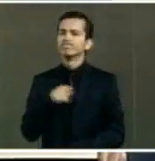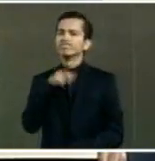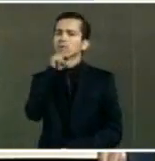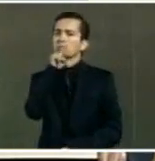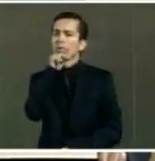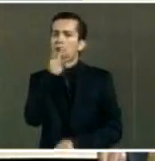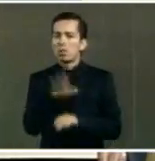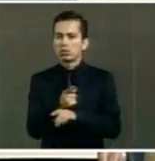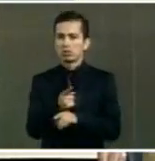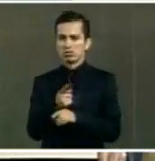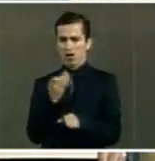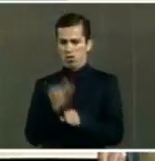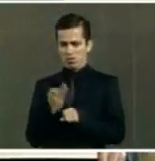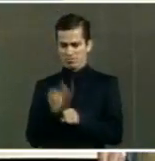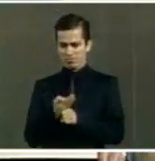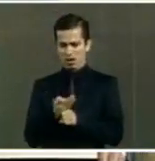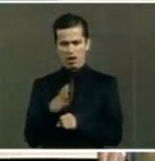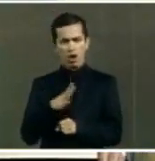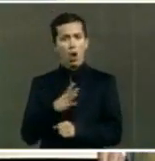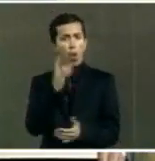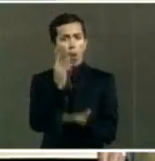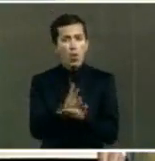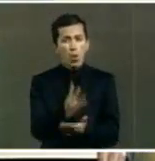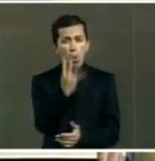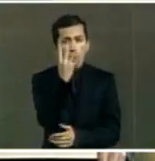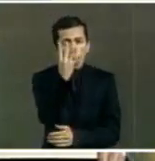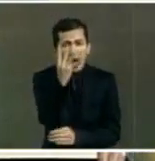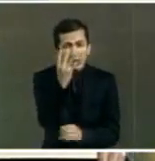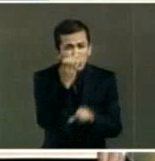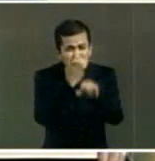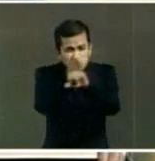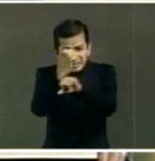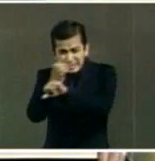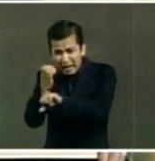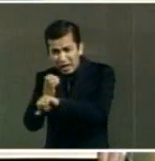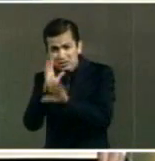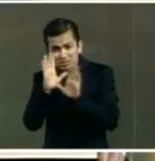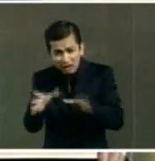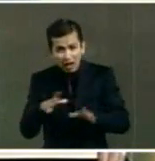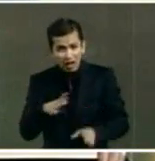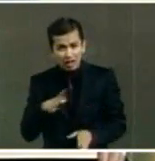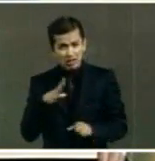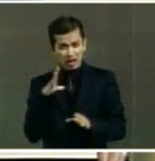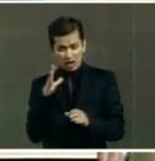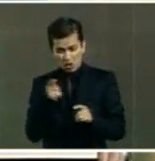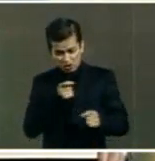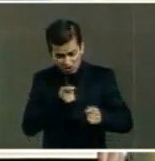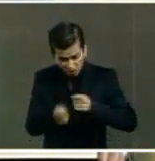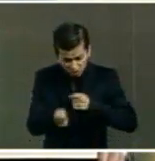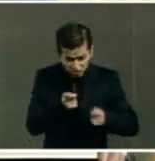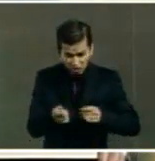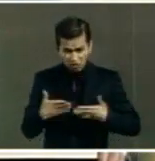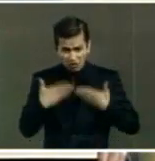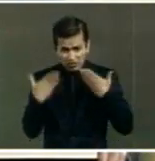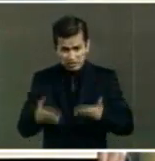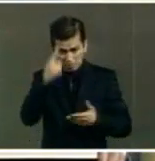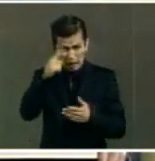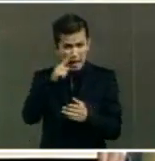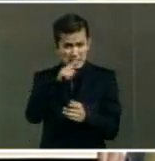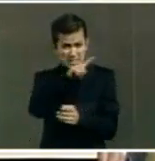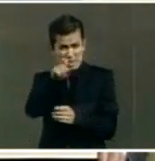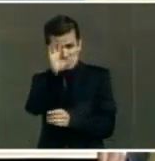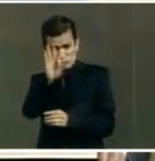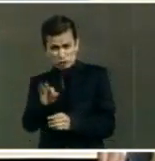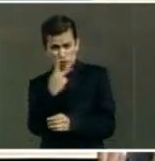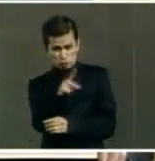llevamos, solo 4 estados de la República habrán concluido la evaluación y control de confianza de todo su personal policial